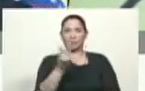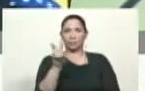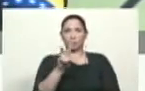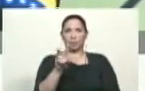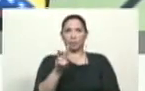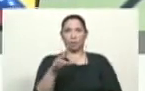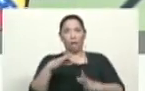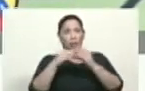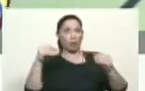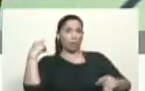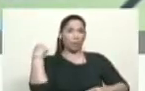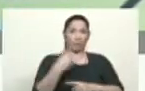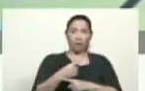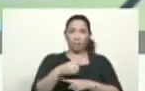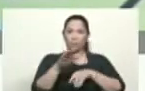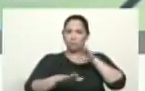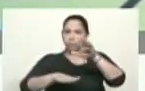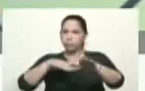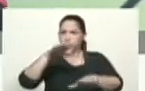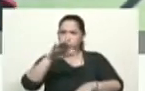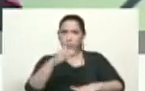tenemos que dar pasos al frente,